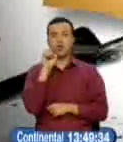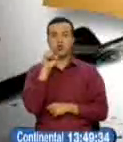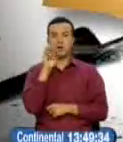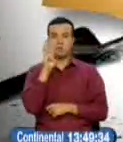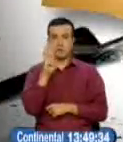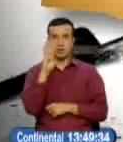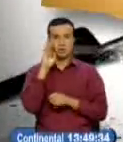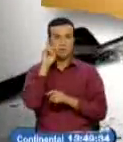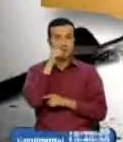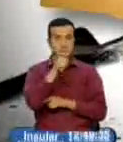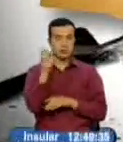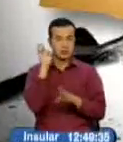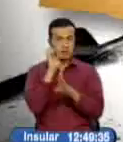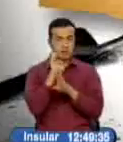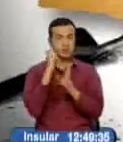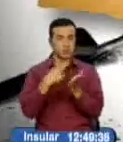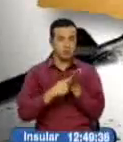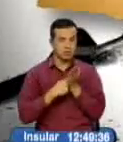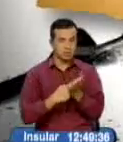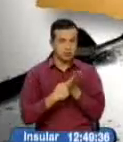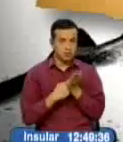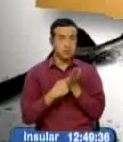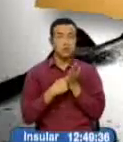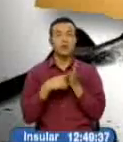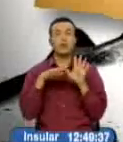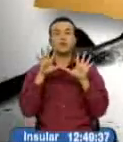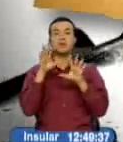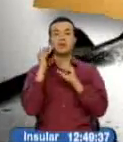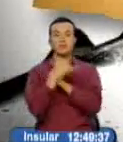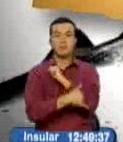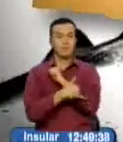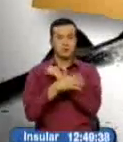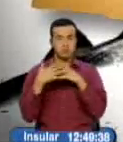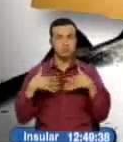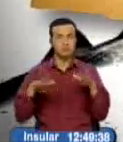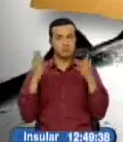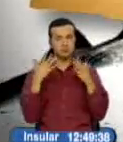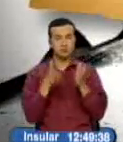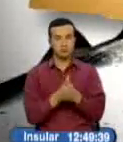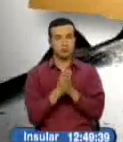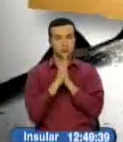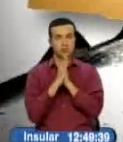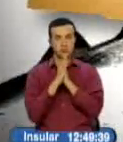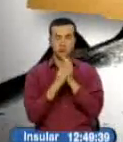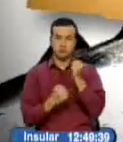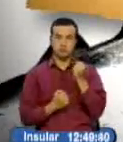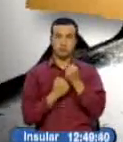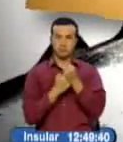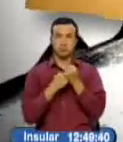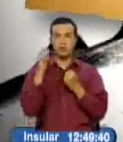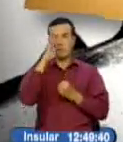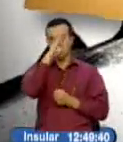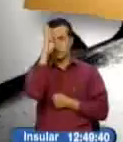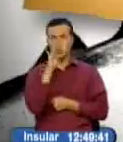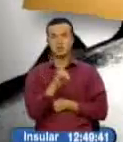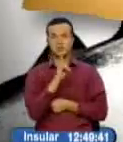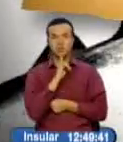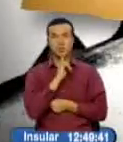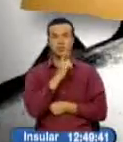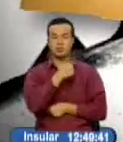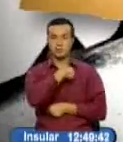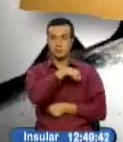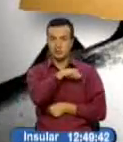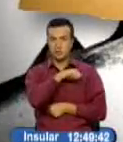la Fiscalía del Ecuador se ha reunido con sus pares de más de 10 países y ha solicitado asistencia penal a Brasil, Estados Unidos y